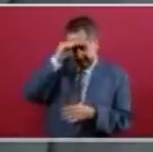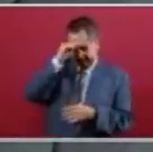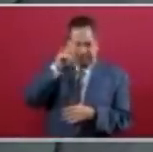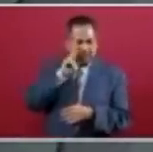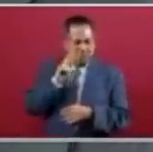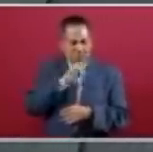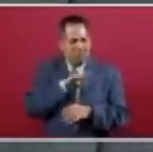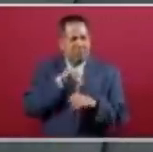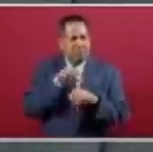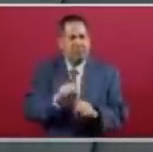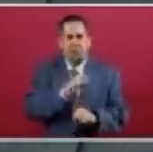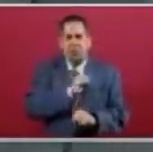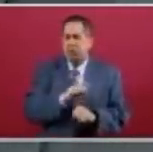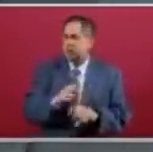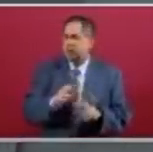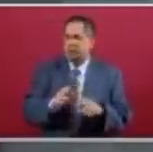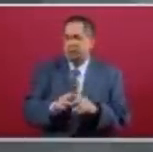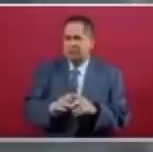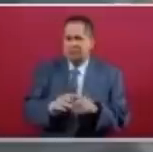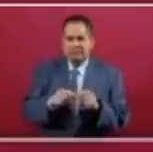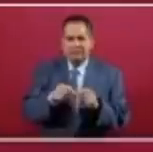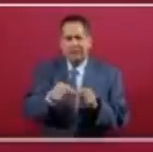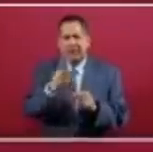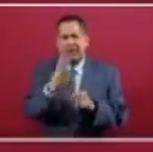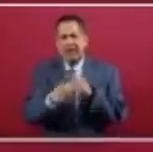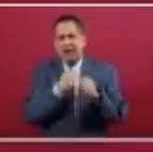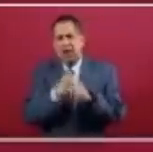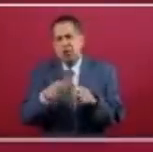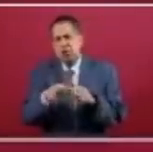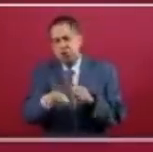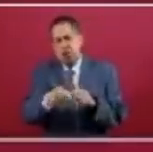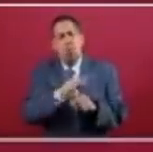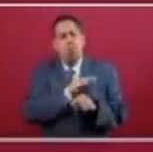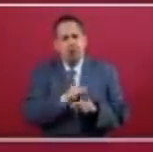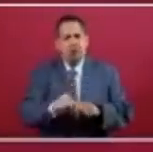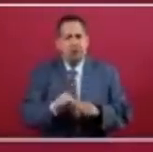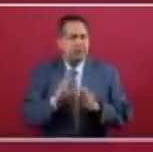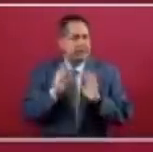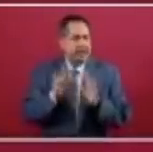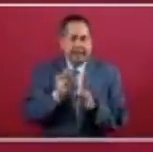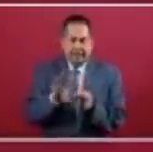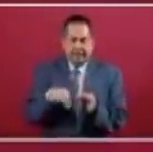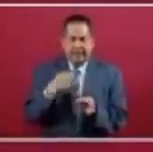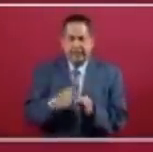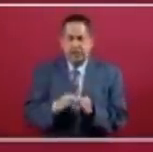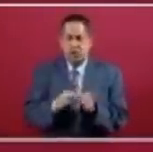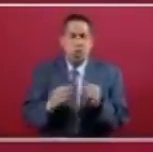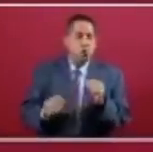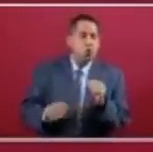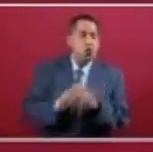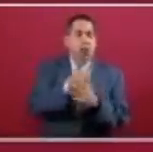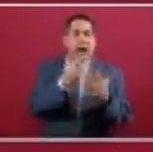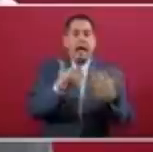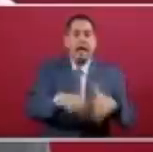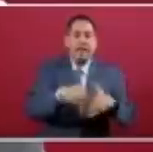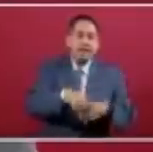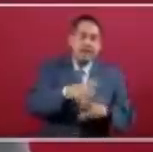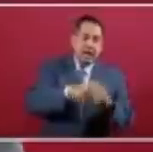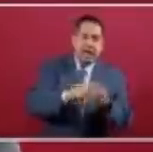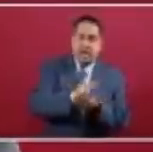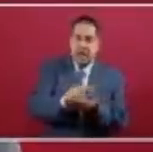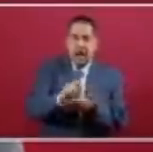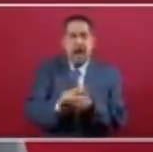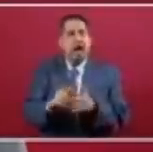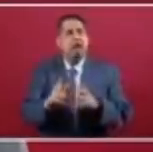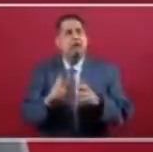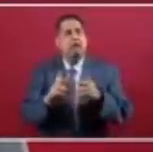lograr a mitad del sexenio, cuando se tenga ya la nueva refinería y